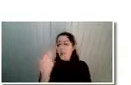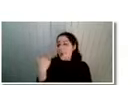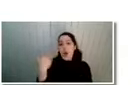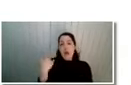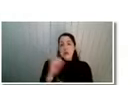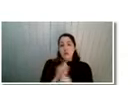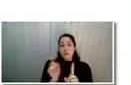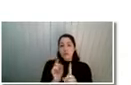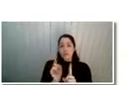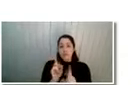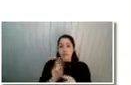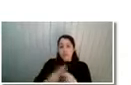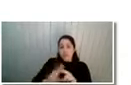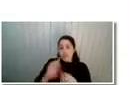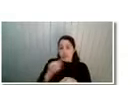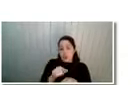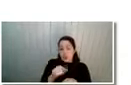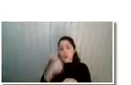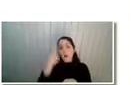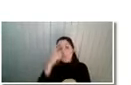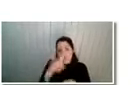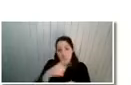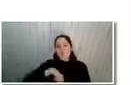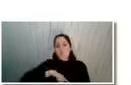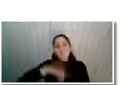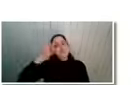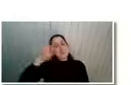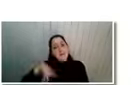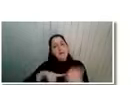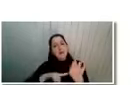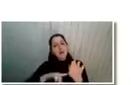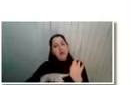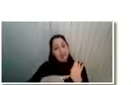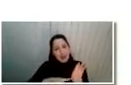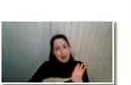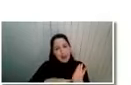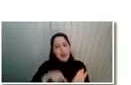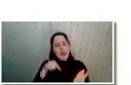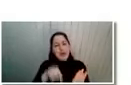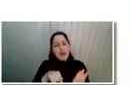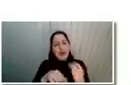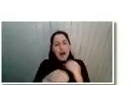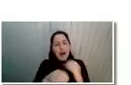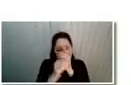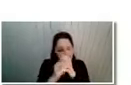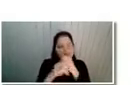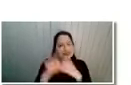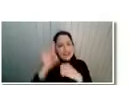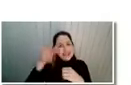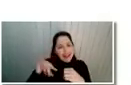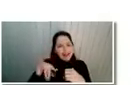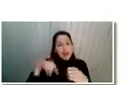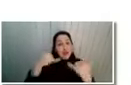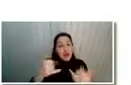biología molecular habitualmente en nuestras investigaciones, transformarlas a ocuparlas ahora para un diagnóstico no fue difícil.